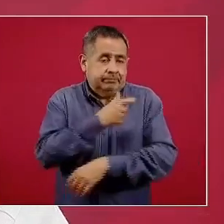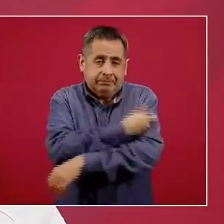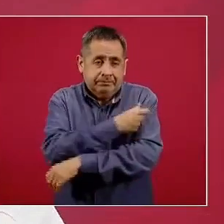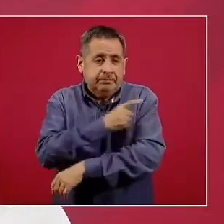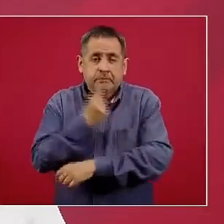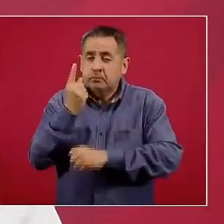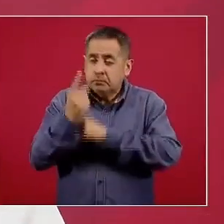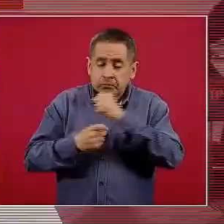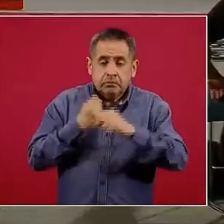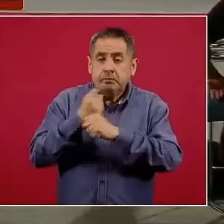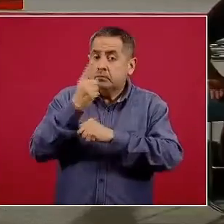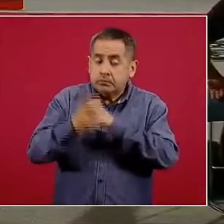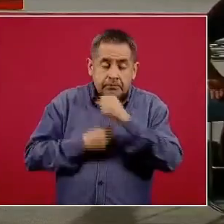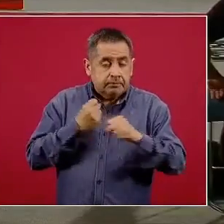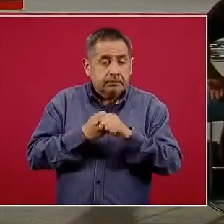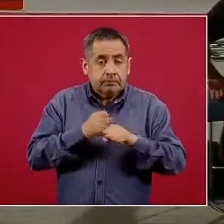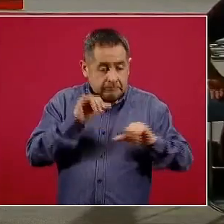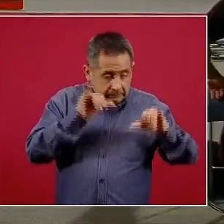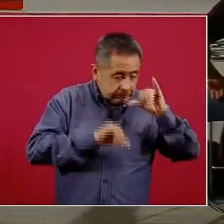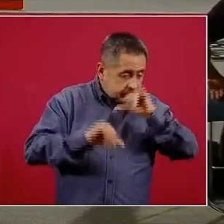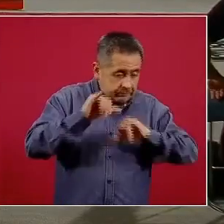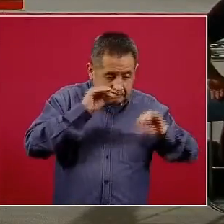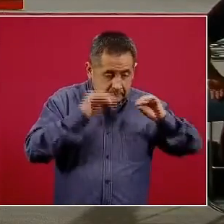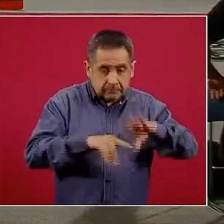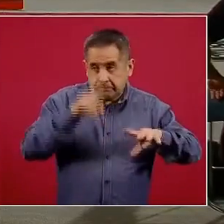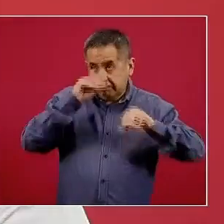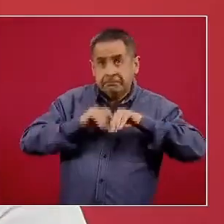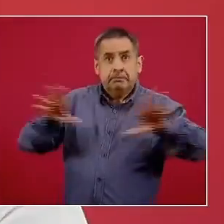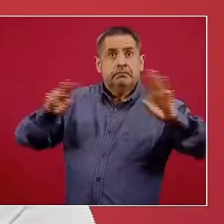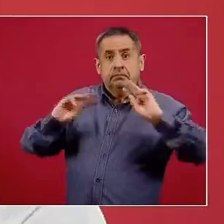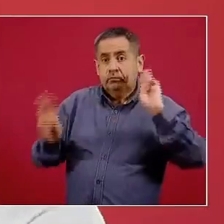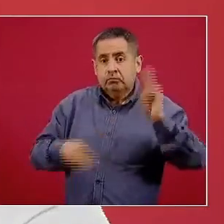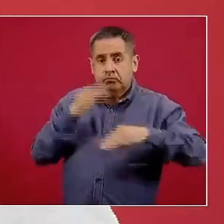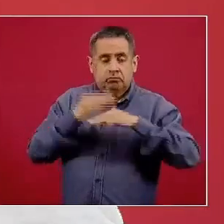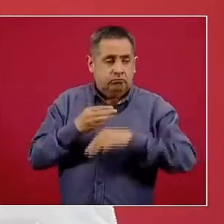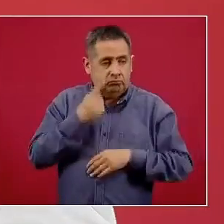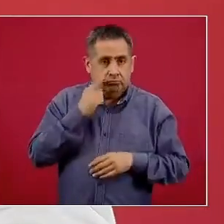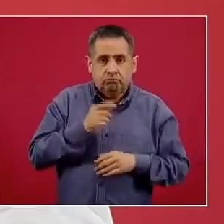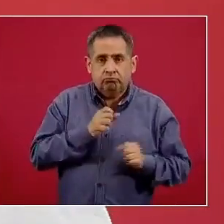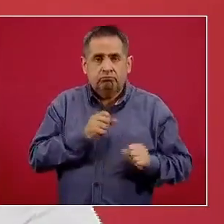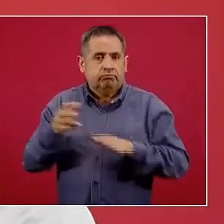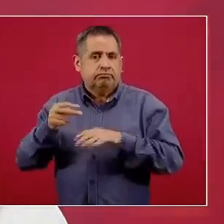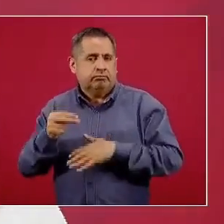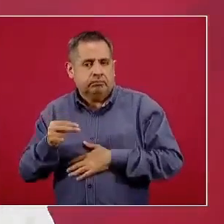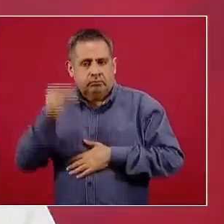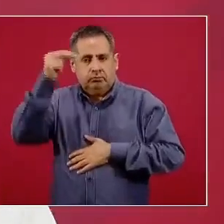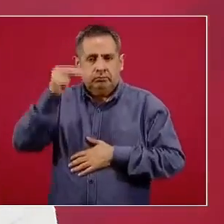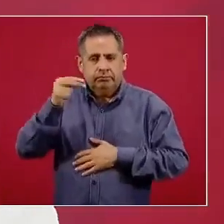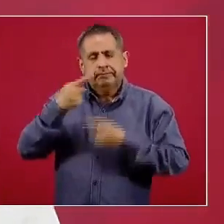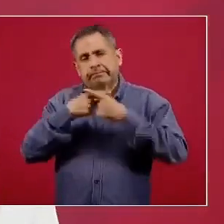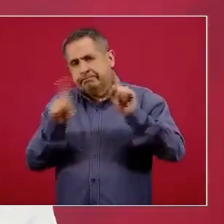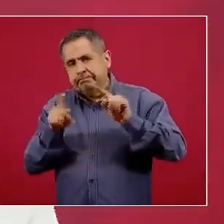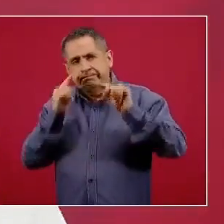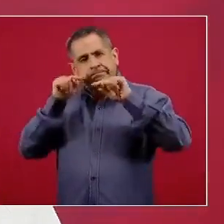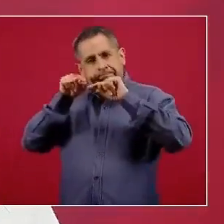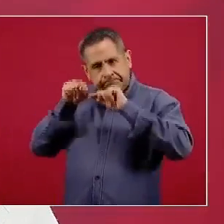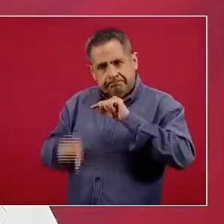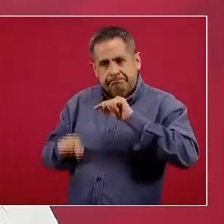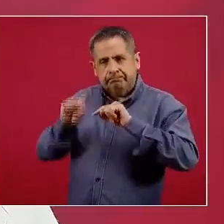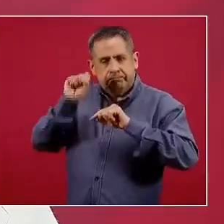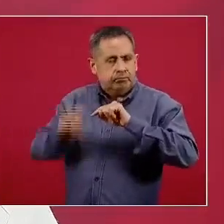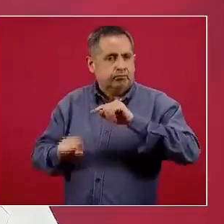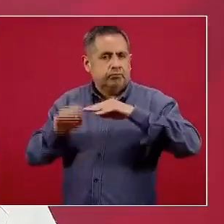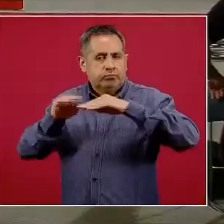cada año se diseña la vacuna para el mundo, una específica para el hemisferio norte, otra específica para el hemisferio